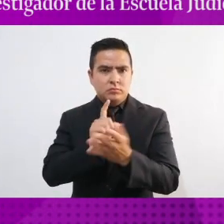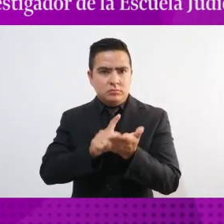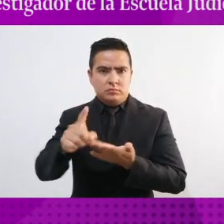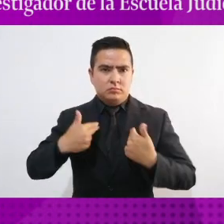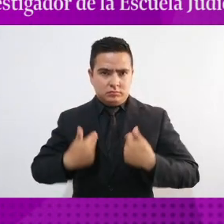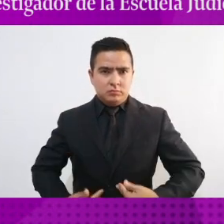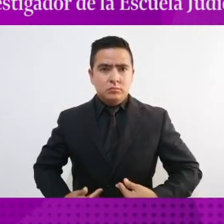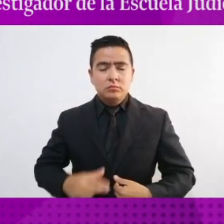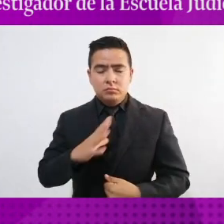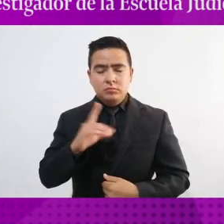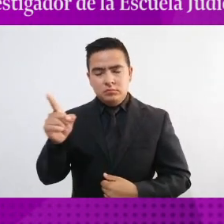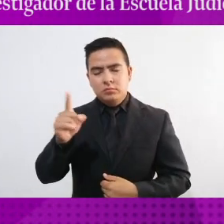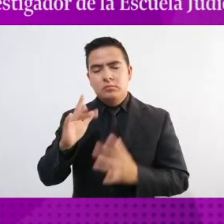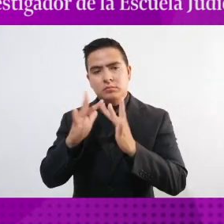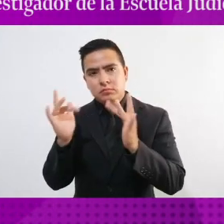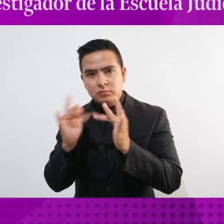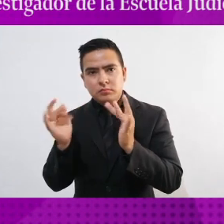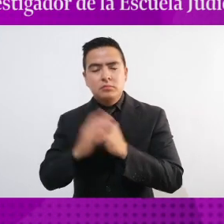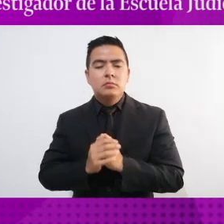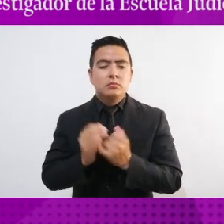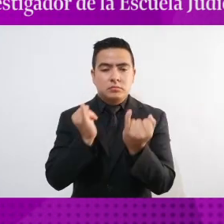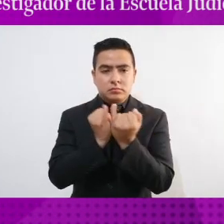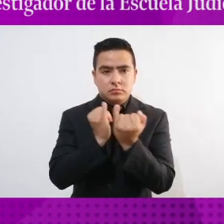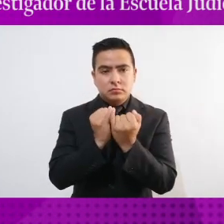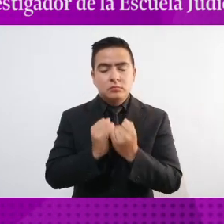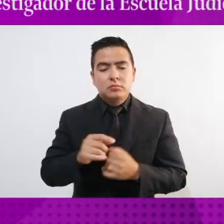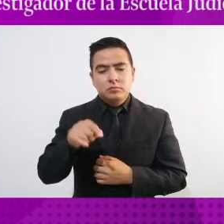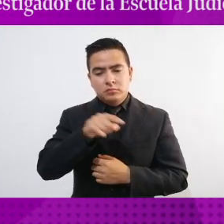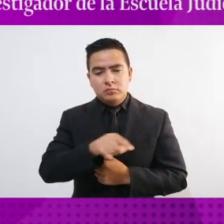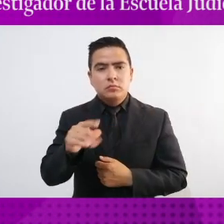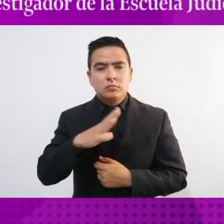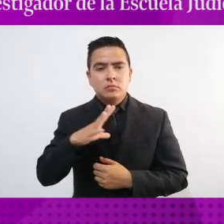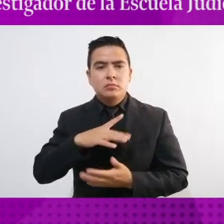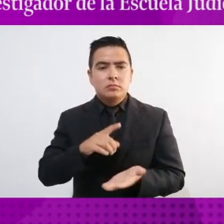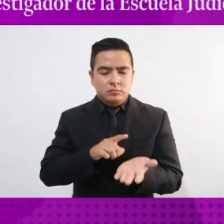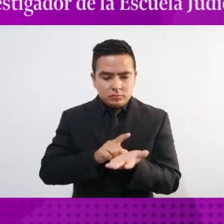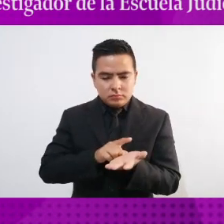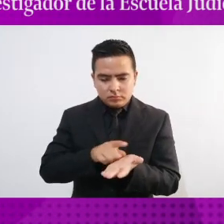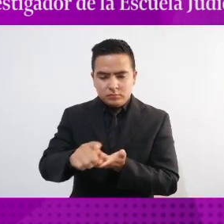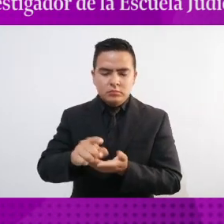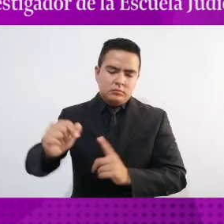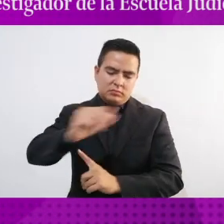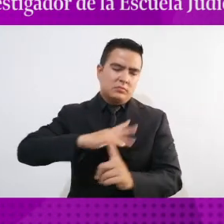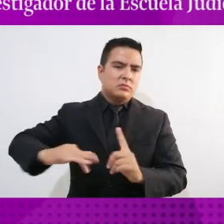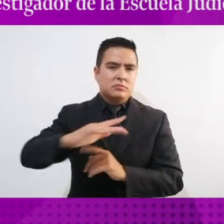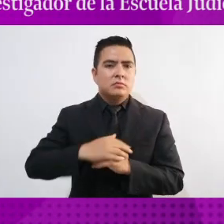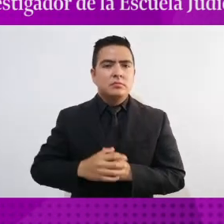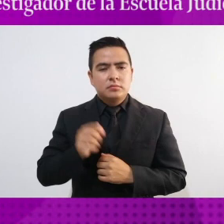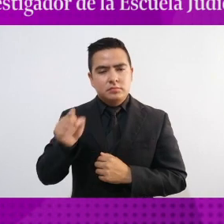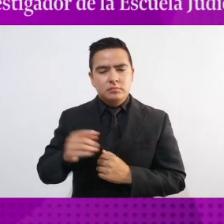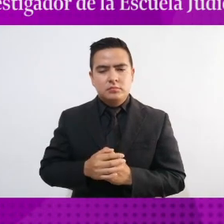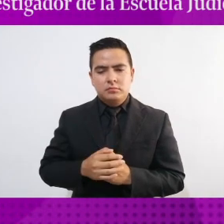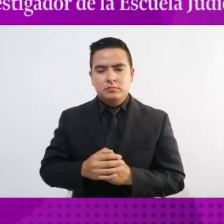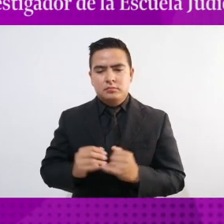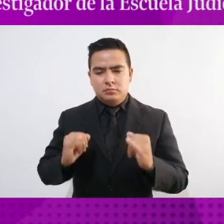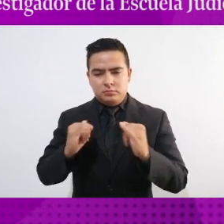Derechos Humanos en Estrasburgo, Francia, y de especialización judicial sobre la protección de derechos ambientales en el Instituto